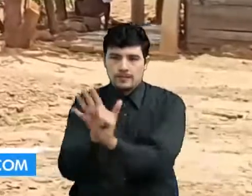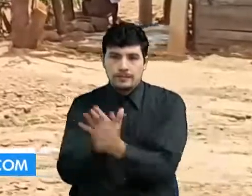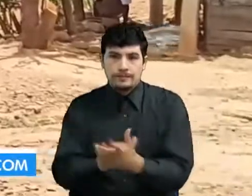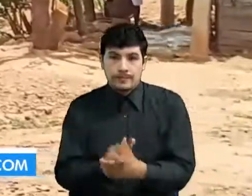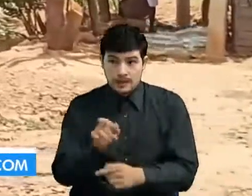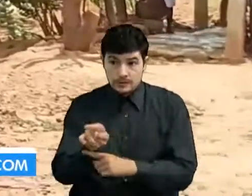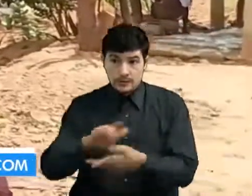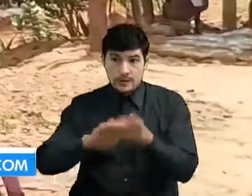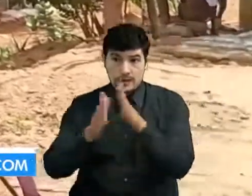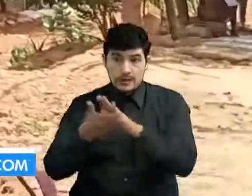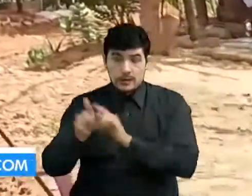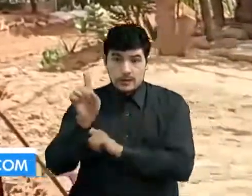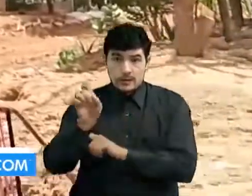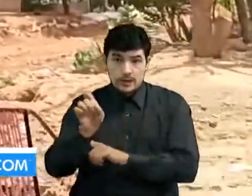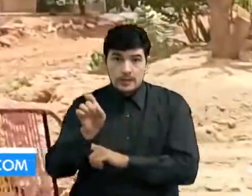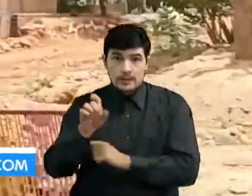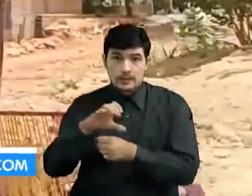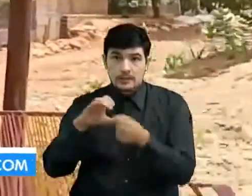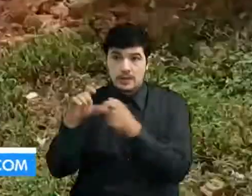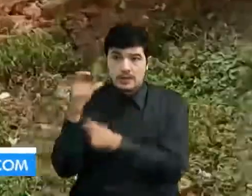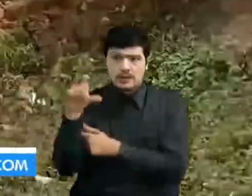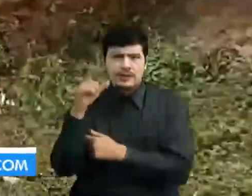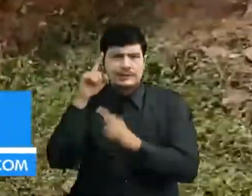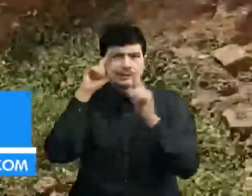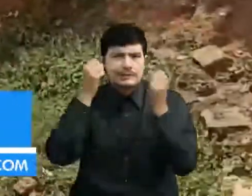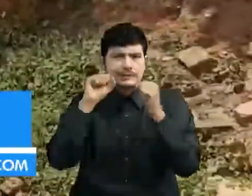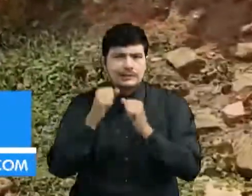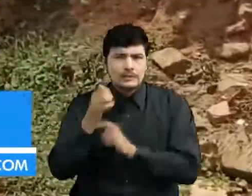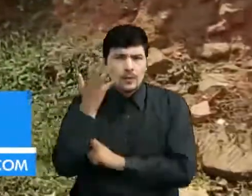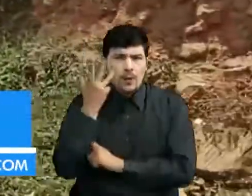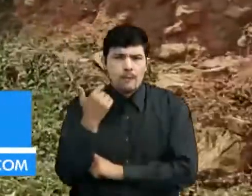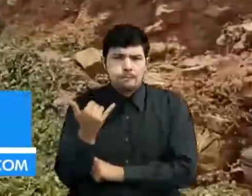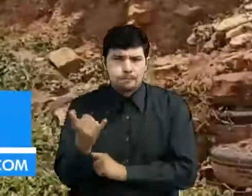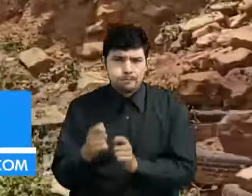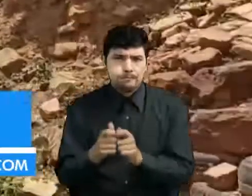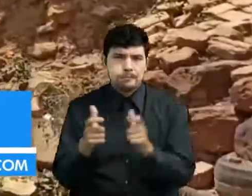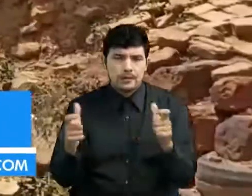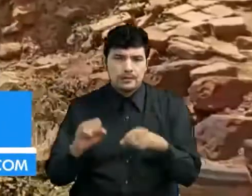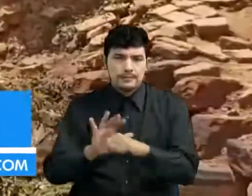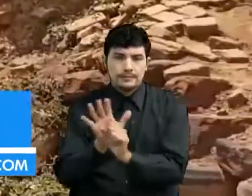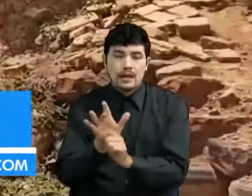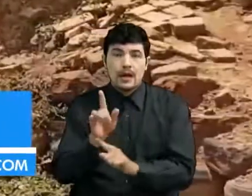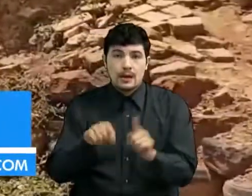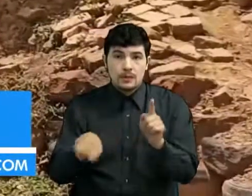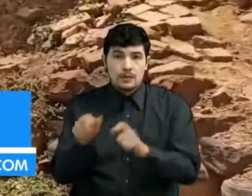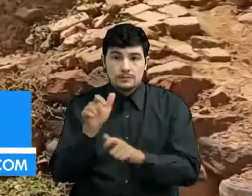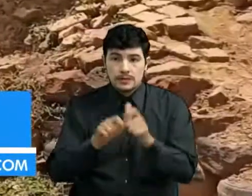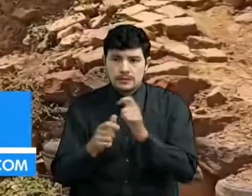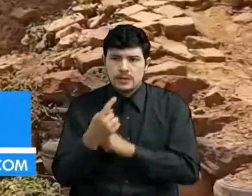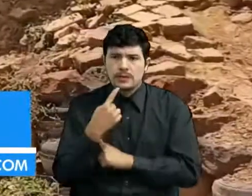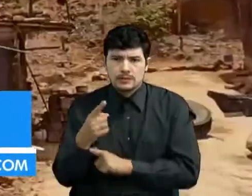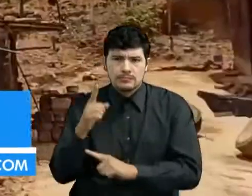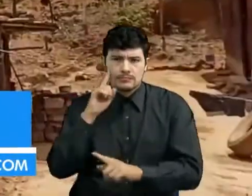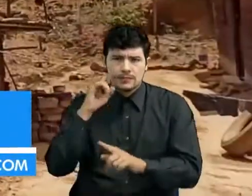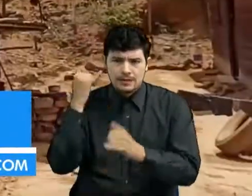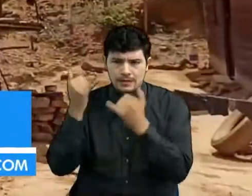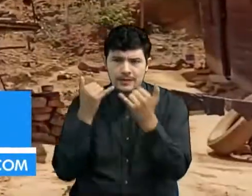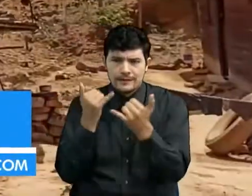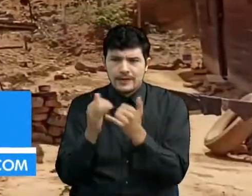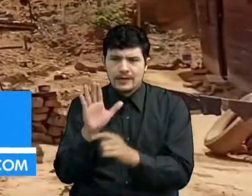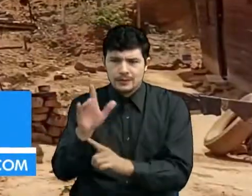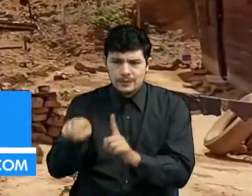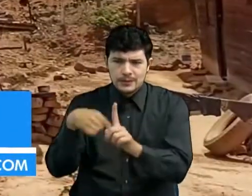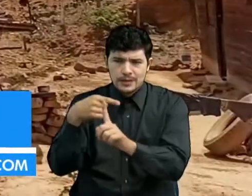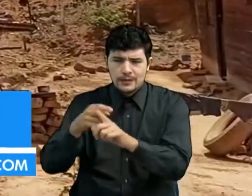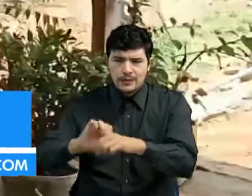de este sector en la comuna 6 de Cúcuta, la preocupación aumenta cada día a causa de la pandemia. Según ellos, aunque se reportan los posibles casos de COVID-19 a las